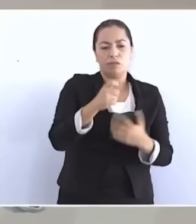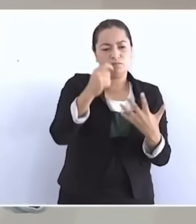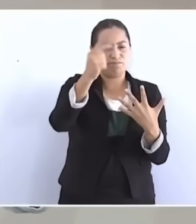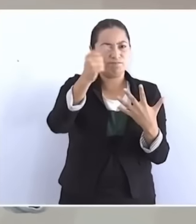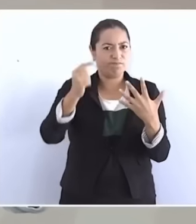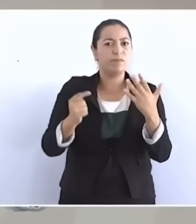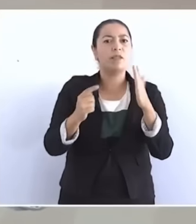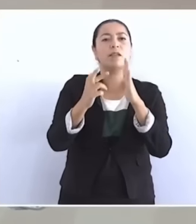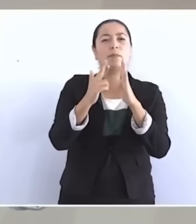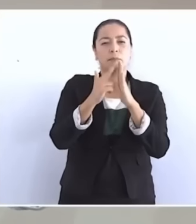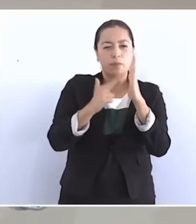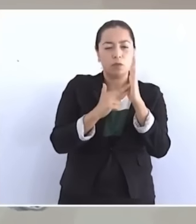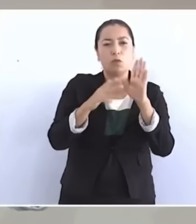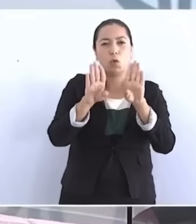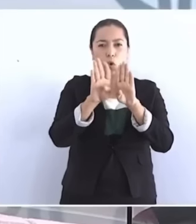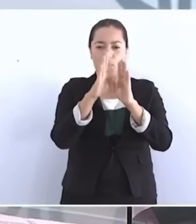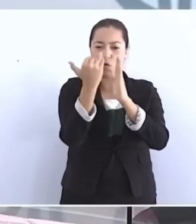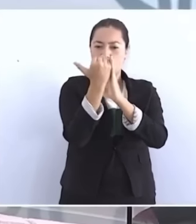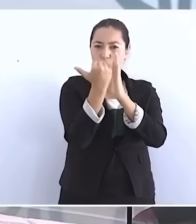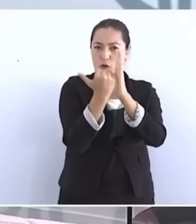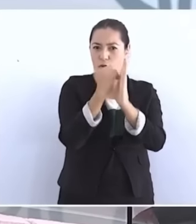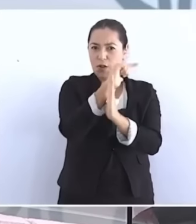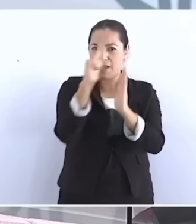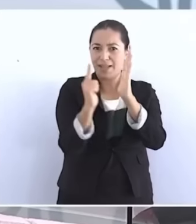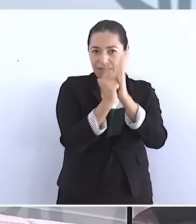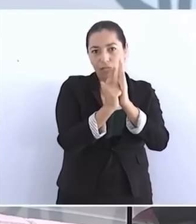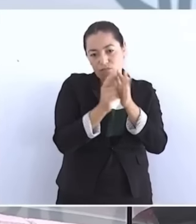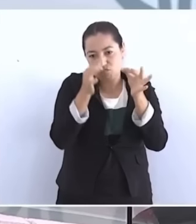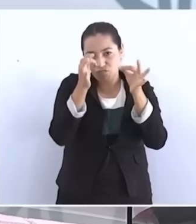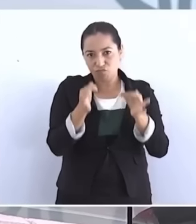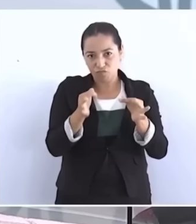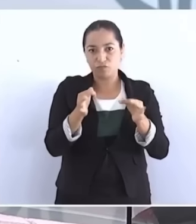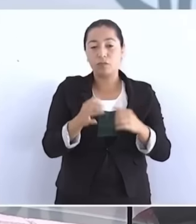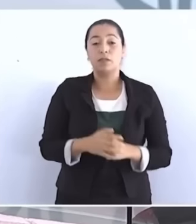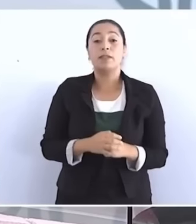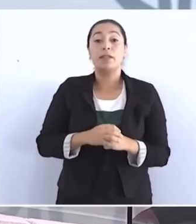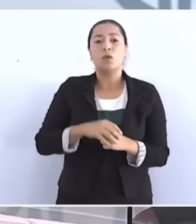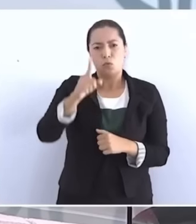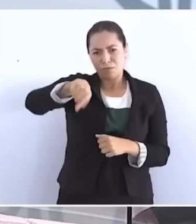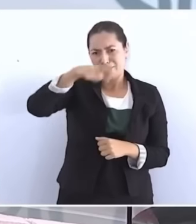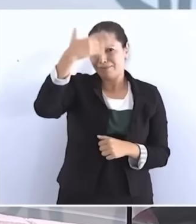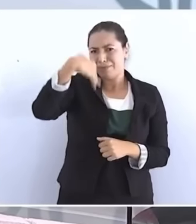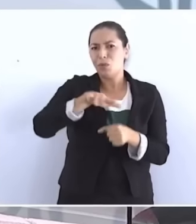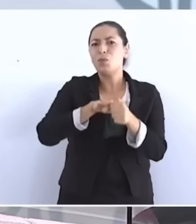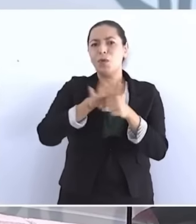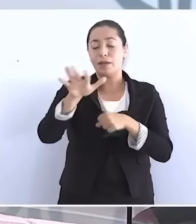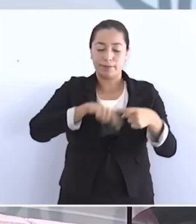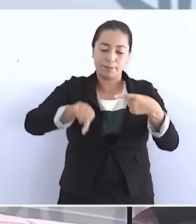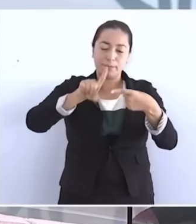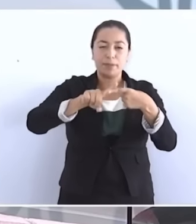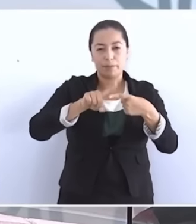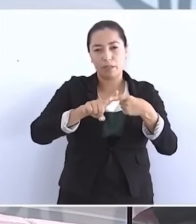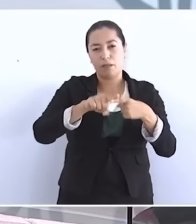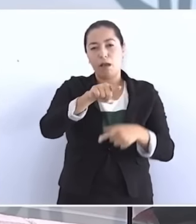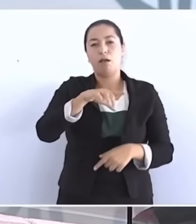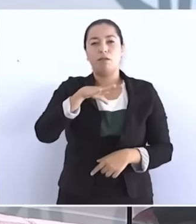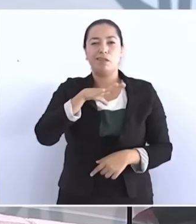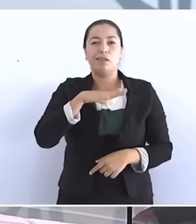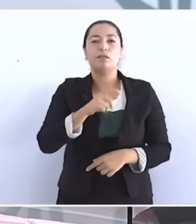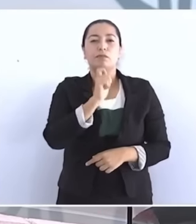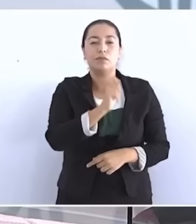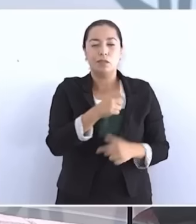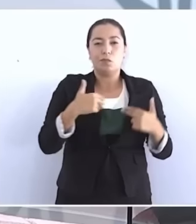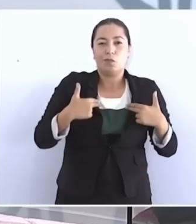son. La primera y quizá la que tiene la esencia del humanismo mexicano, de